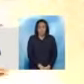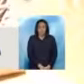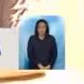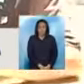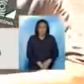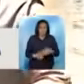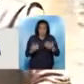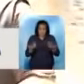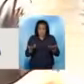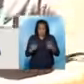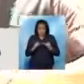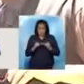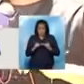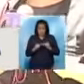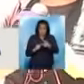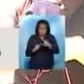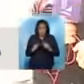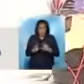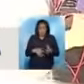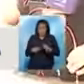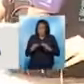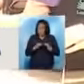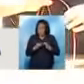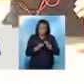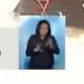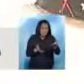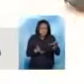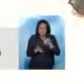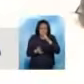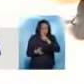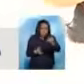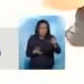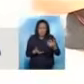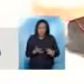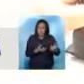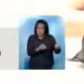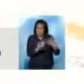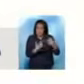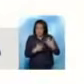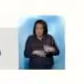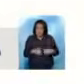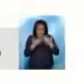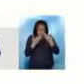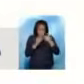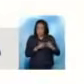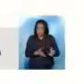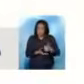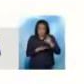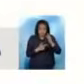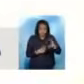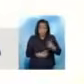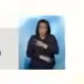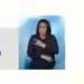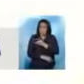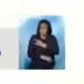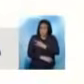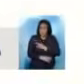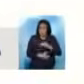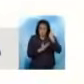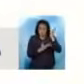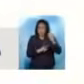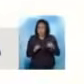Sí, vamos a seguir contigo, Aarón, describiendo, digamos, un poco lo que estamos viendo. Nos han informado a través de las redes sociales también que la Universidad de Piura